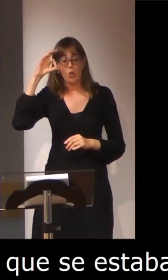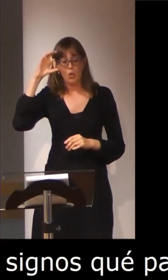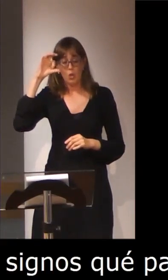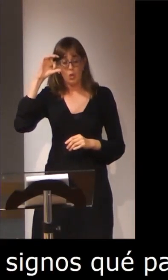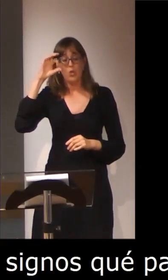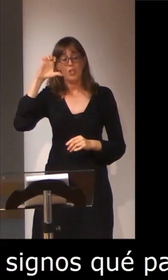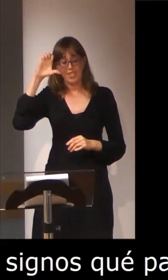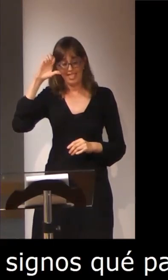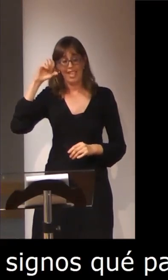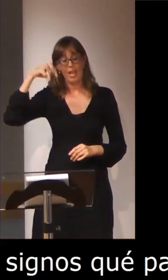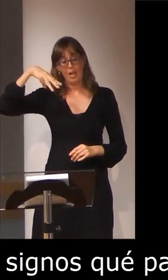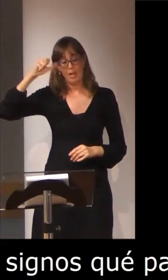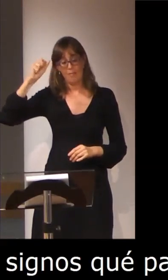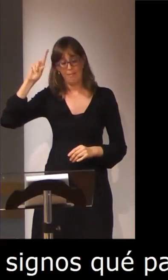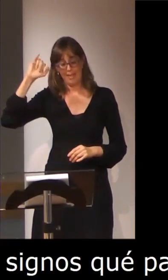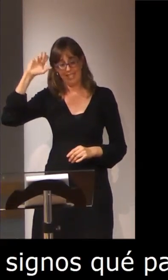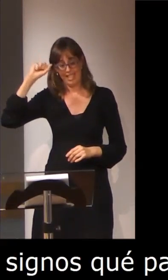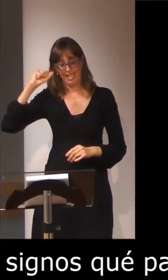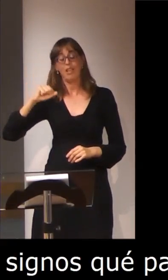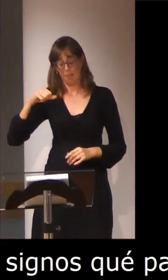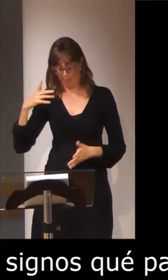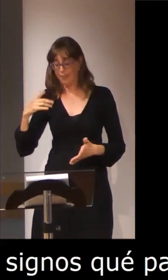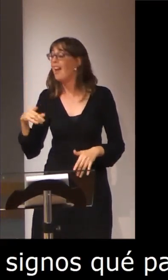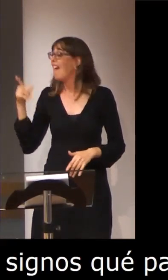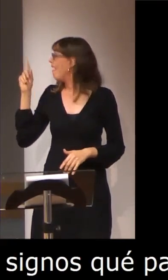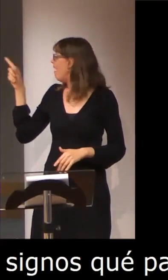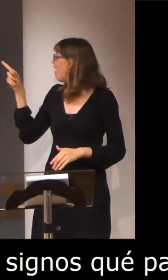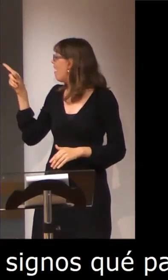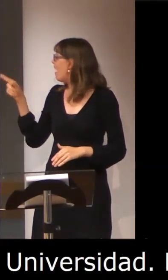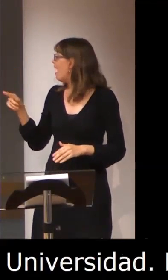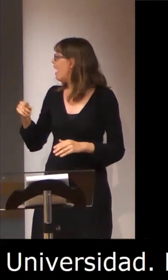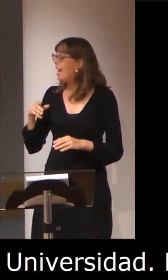fue impartida por un alumno, José María Martín Mejías,